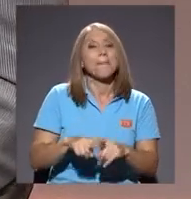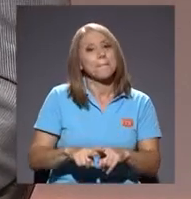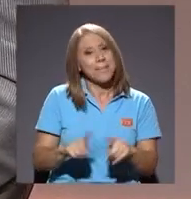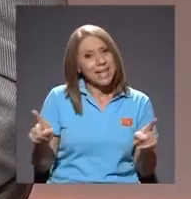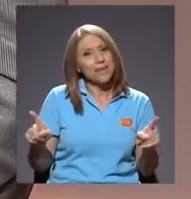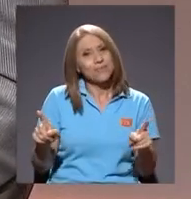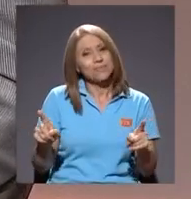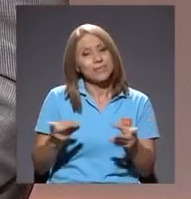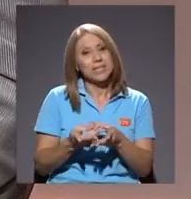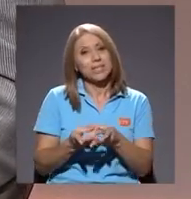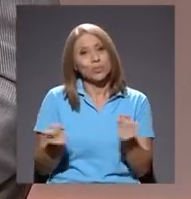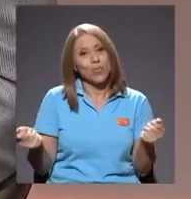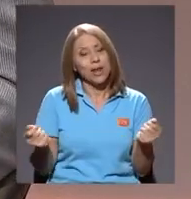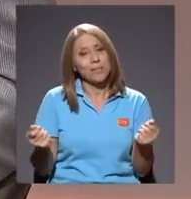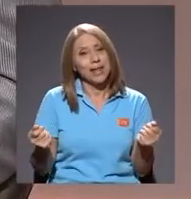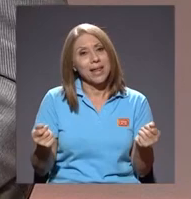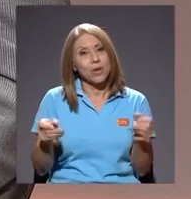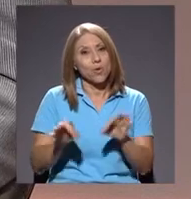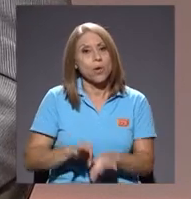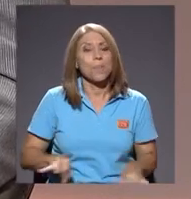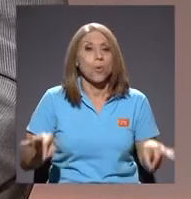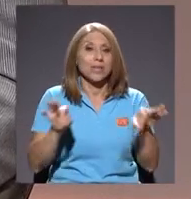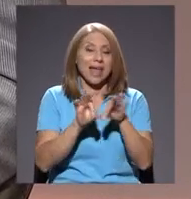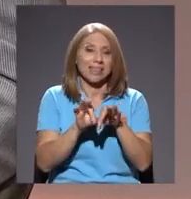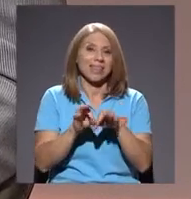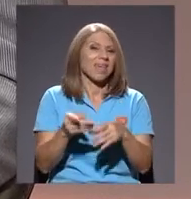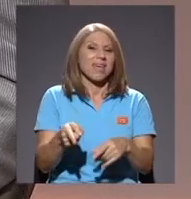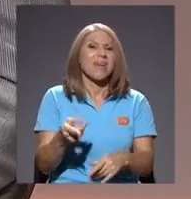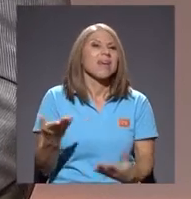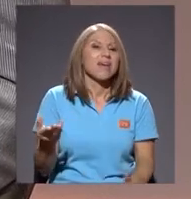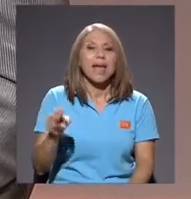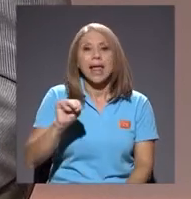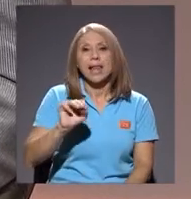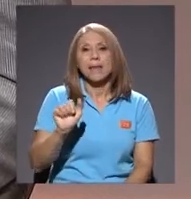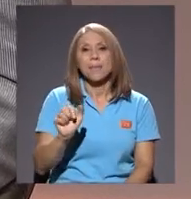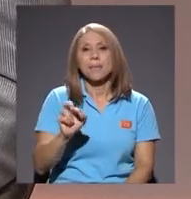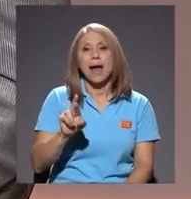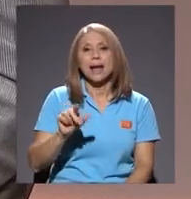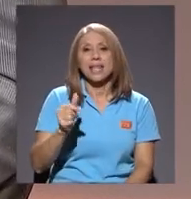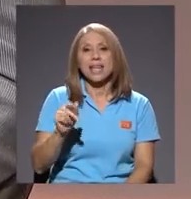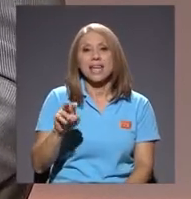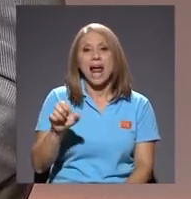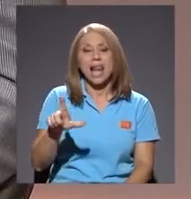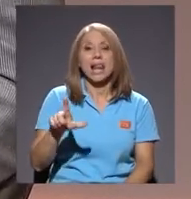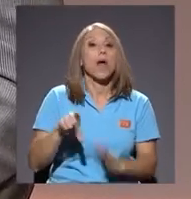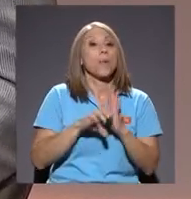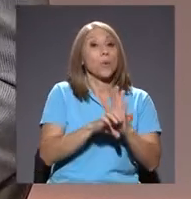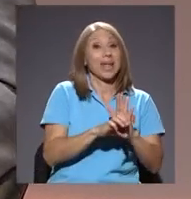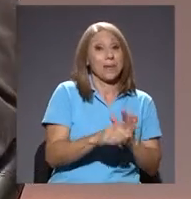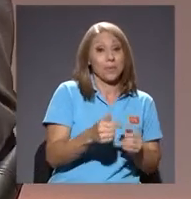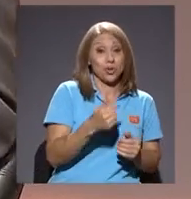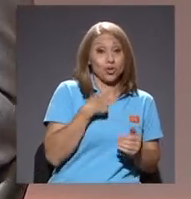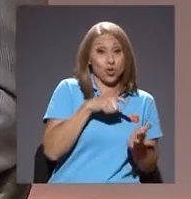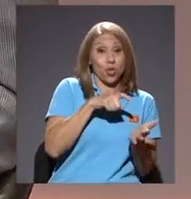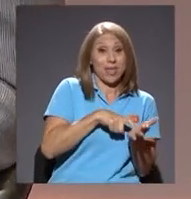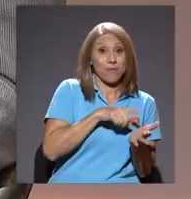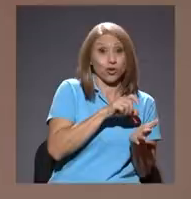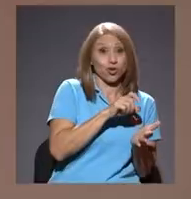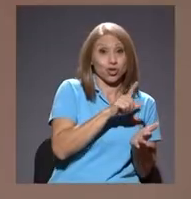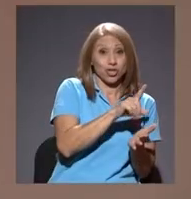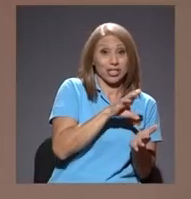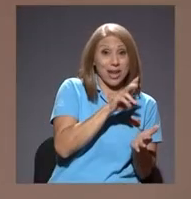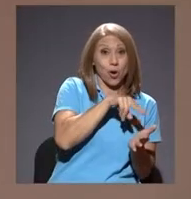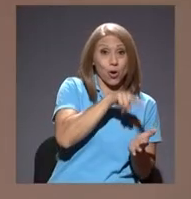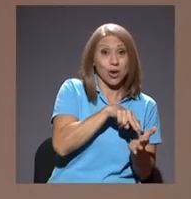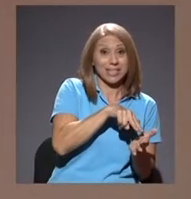importante el marginal porque uno pueda tener 90 pesos para pagar que si decían incumple por los días verdad